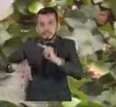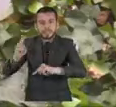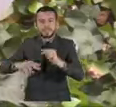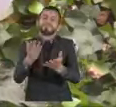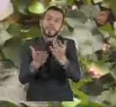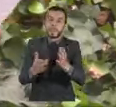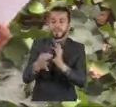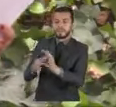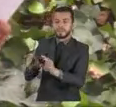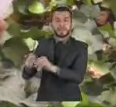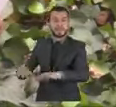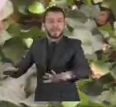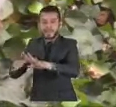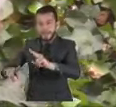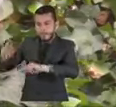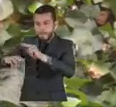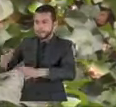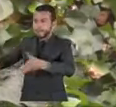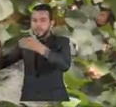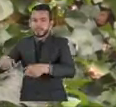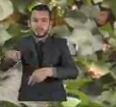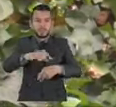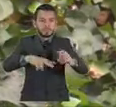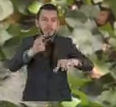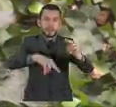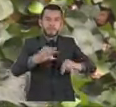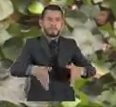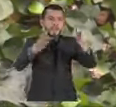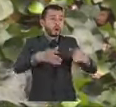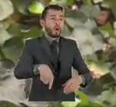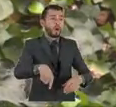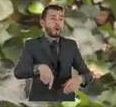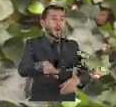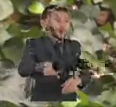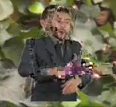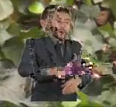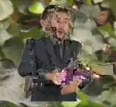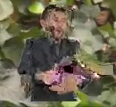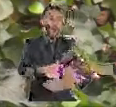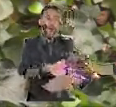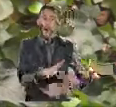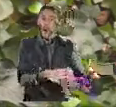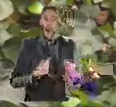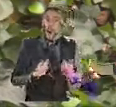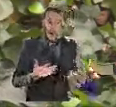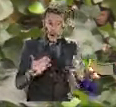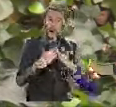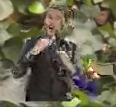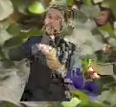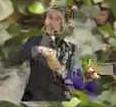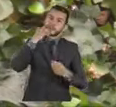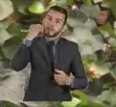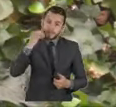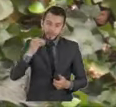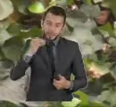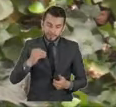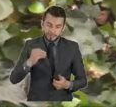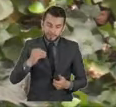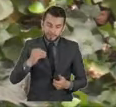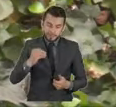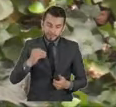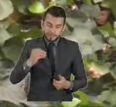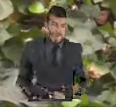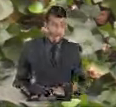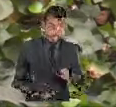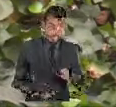y adicionalmente las particularidades poblacionales. Y un cuarto, garantizar los espacios para el disfrute de todas las poblaciones